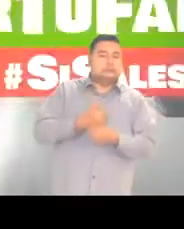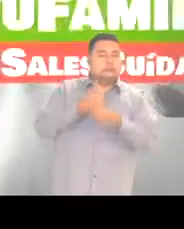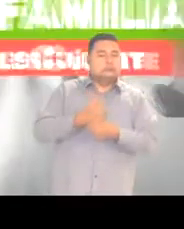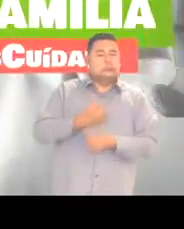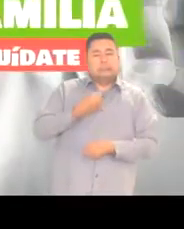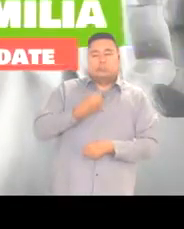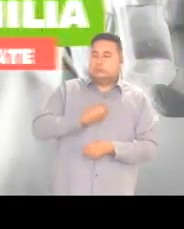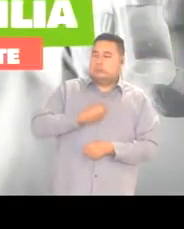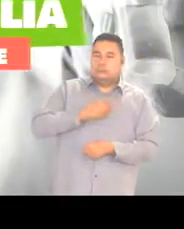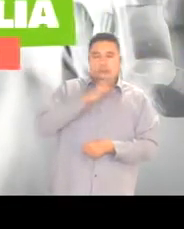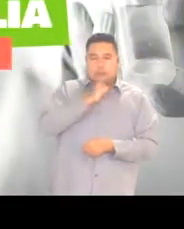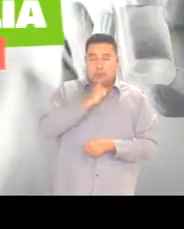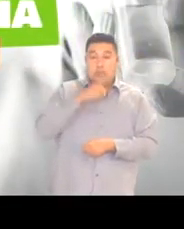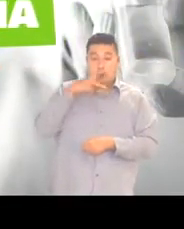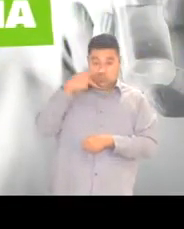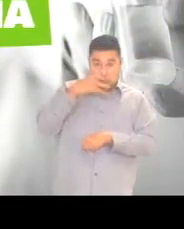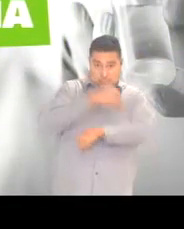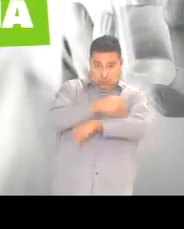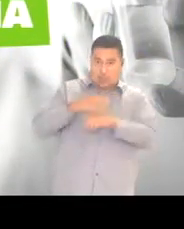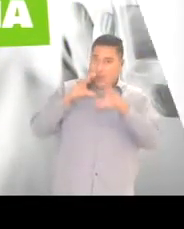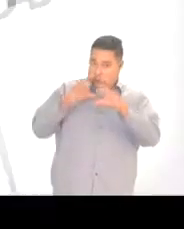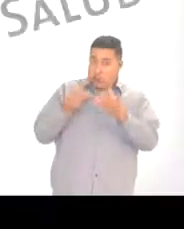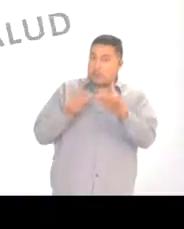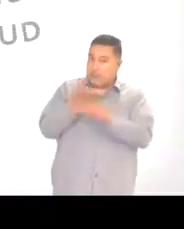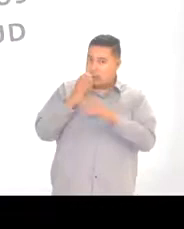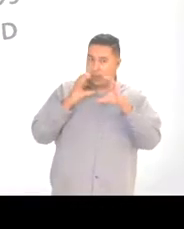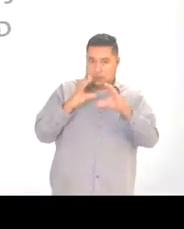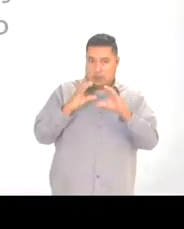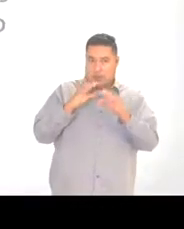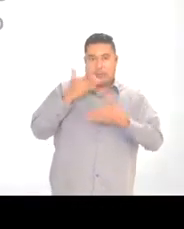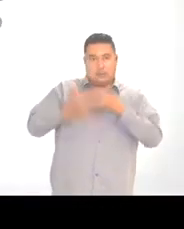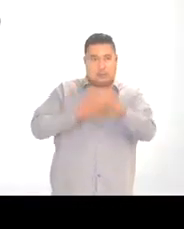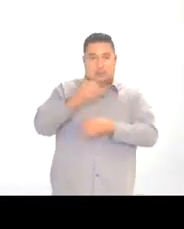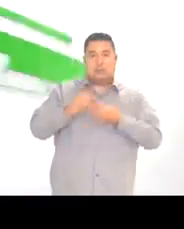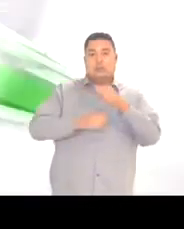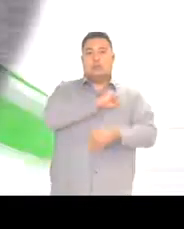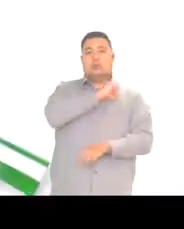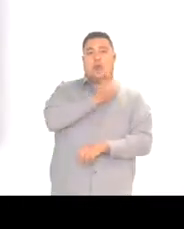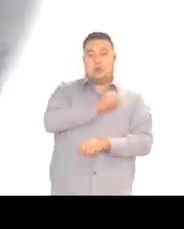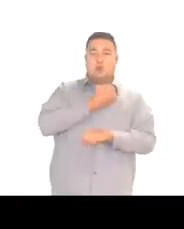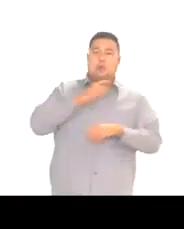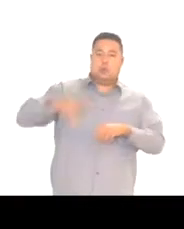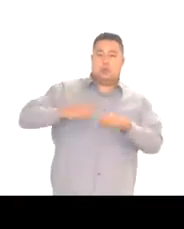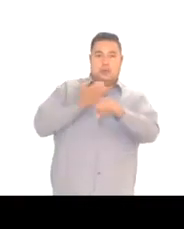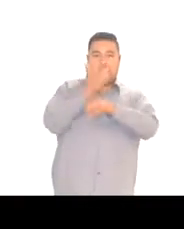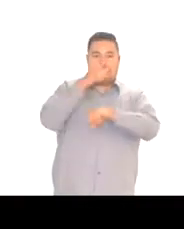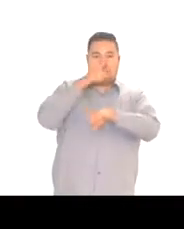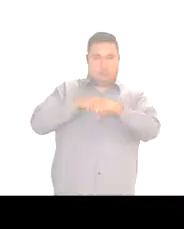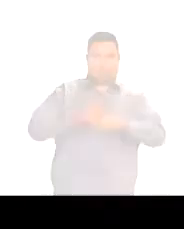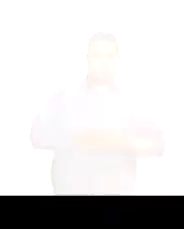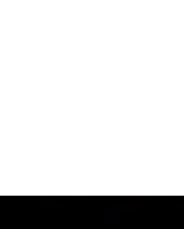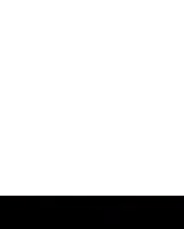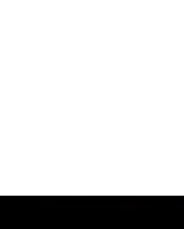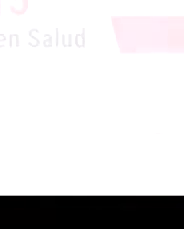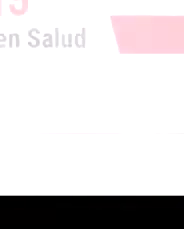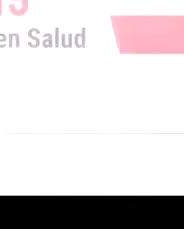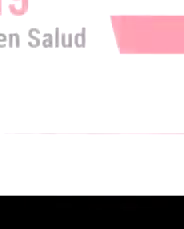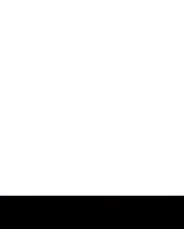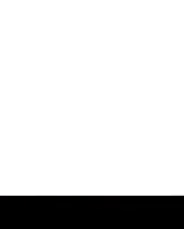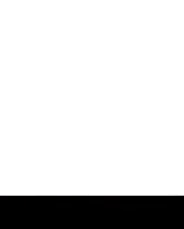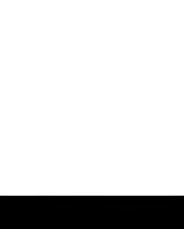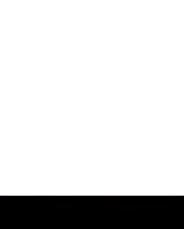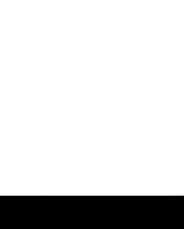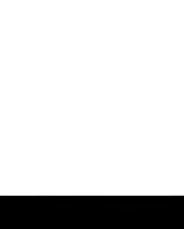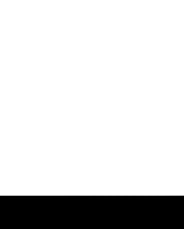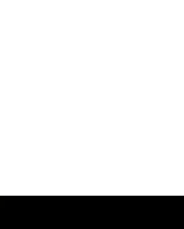insoportable. Por tu familia, si sales, cuídate. Servicios de Salud, Gobierno del Estado.